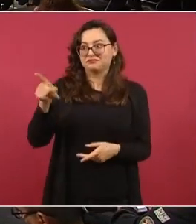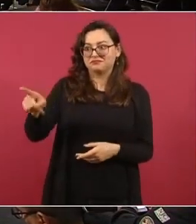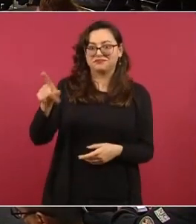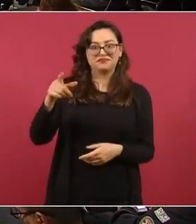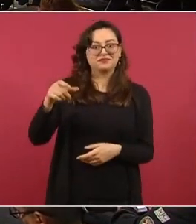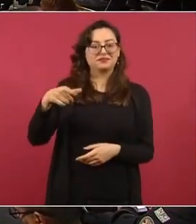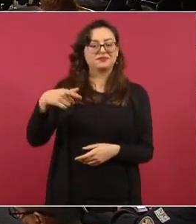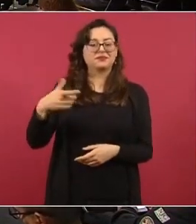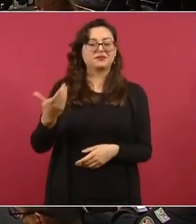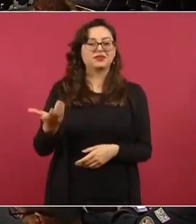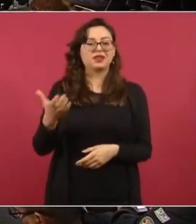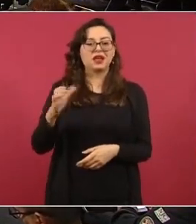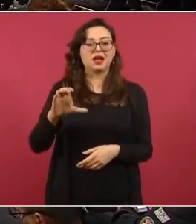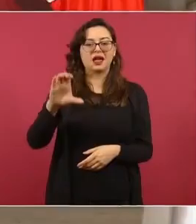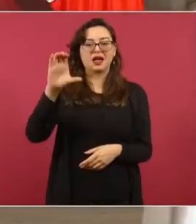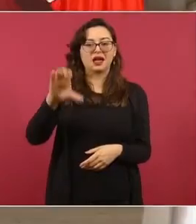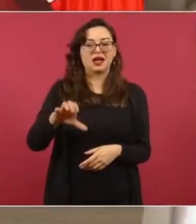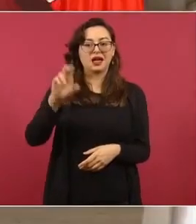empieza